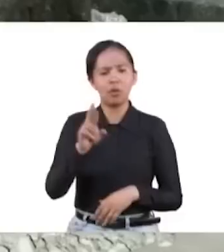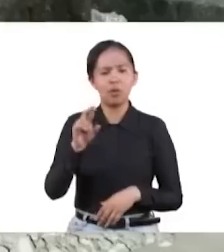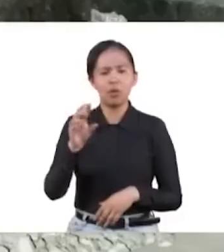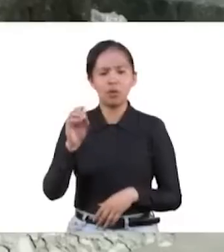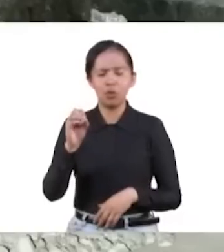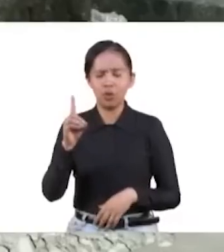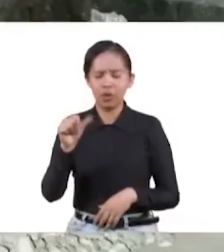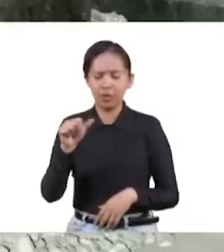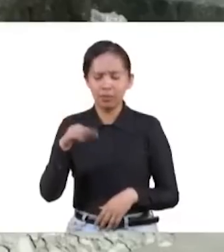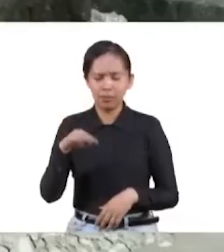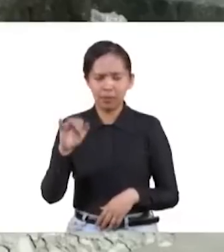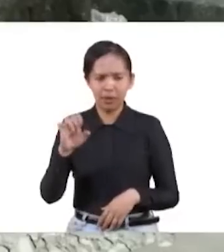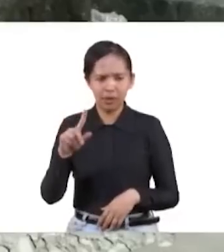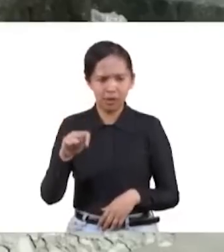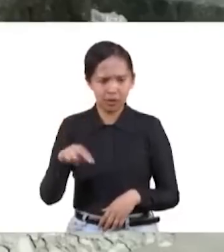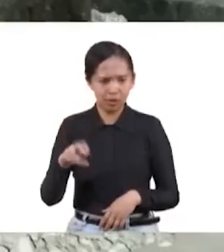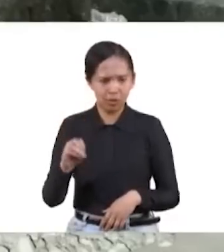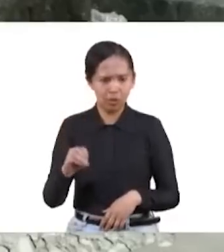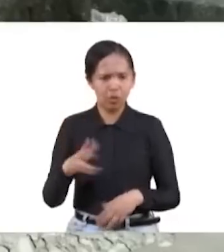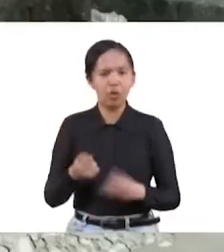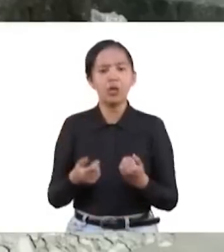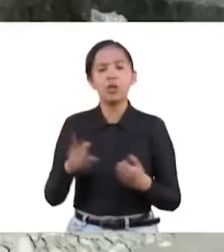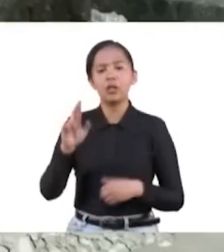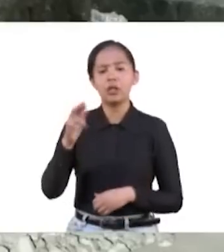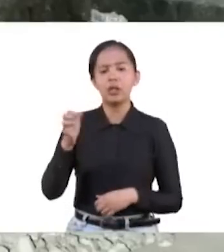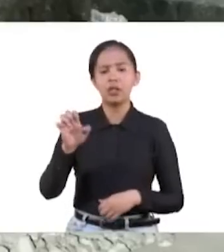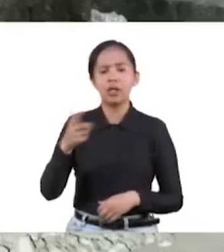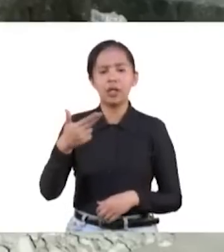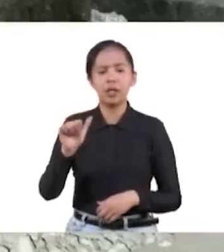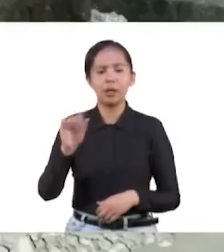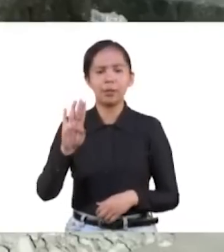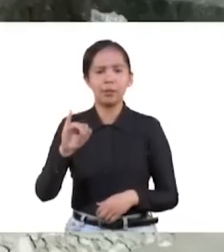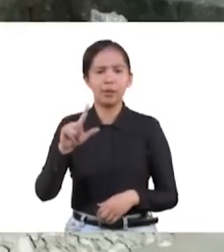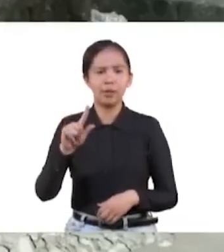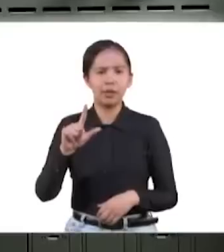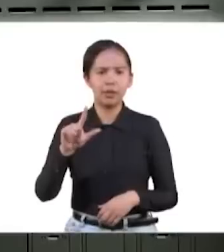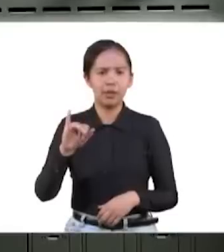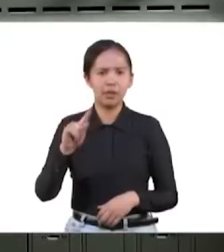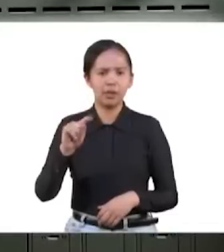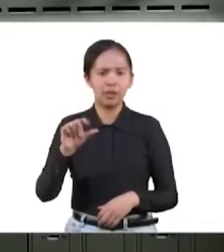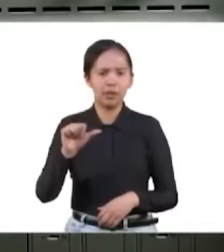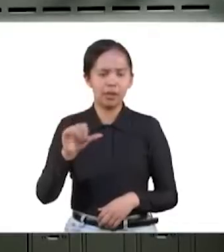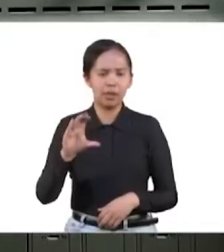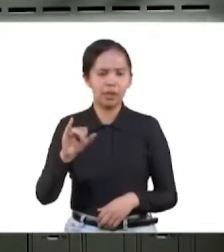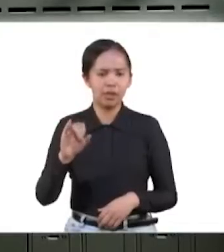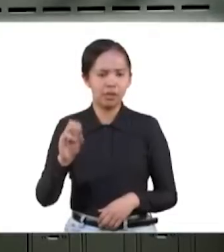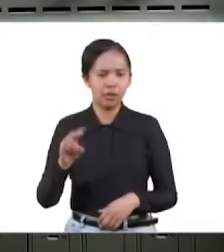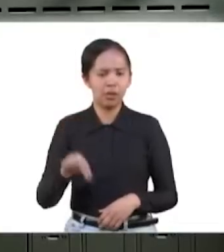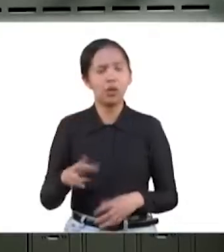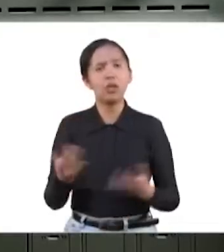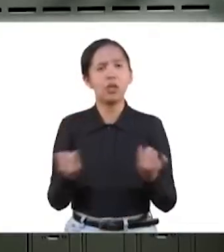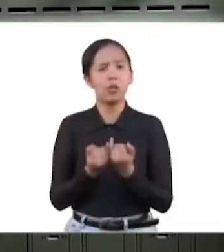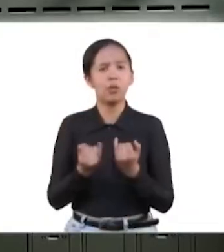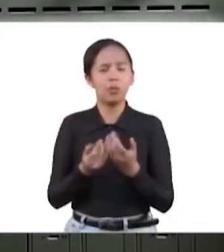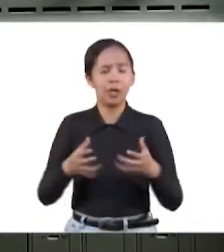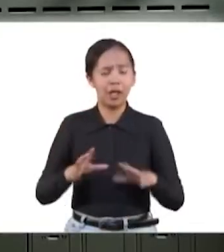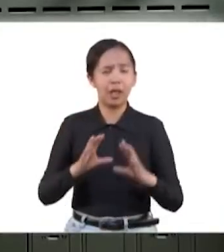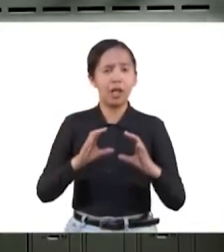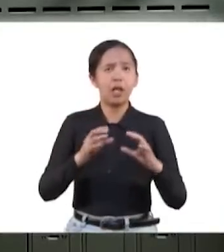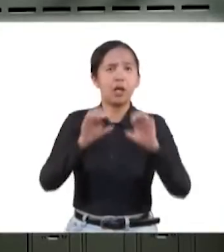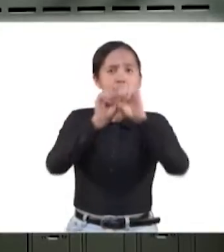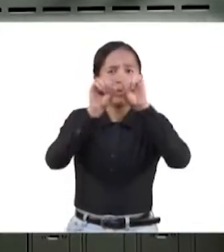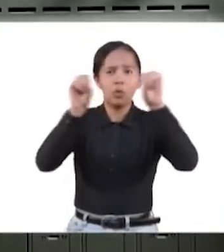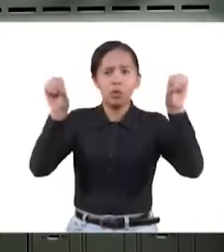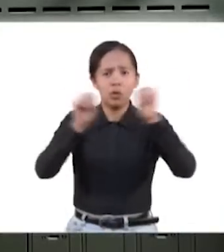de estaciones. Asimismo, la instalación de charolas y avance importante en el cableado de túneles y estaciones para